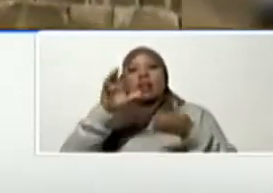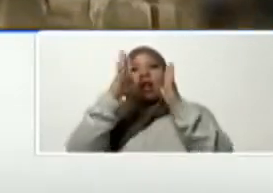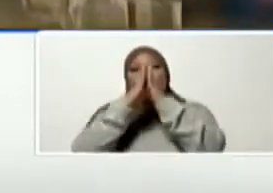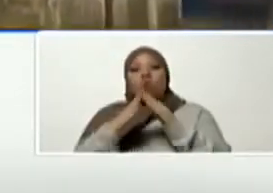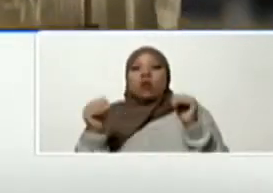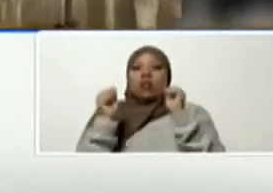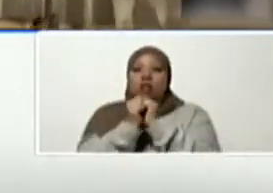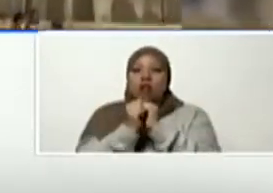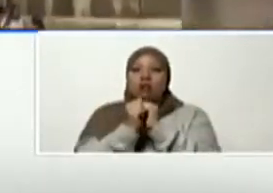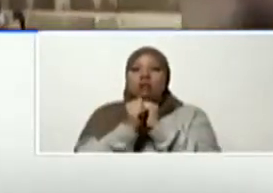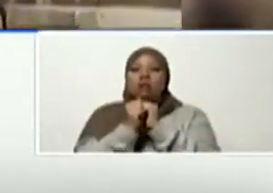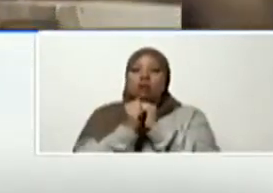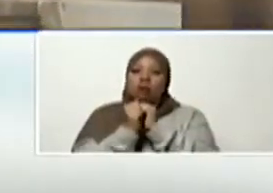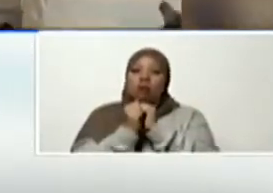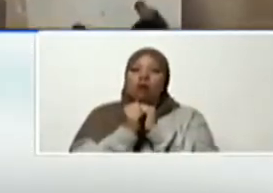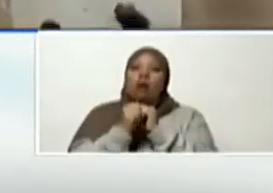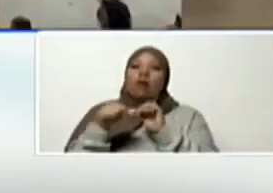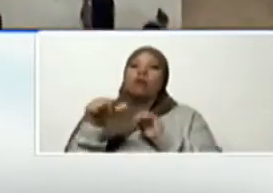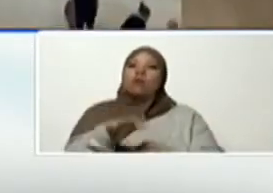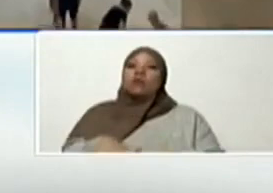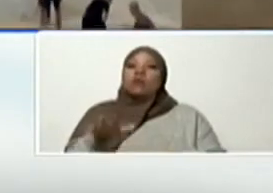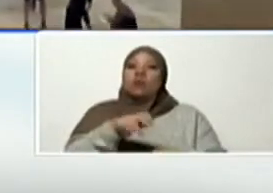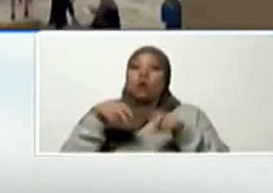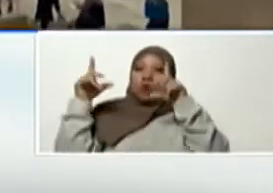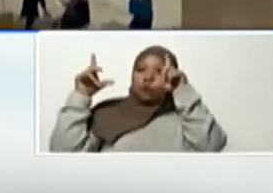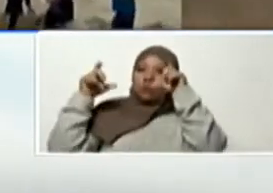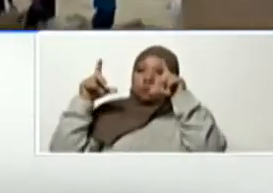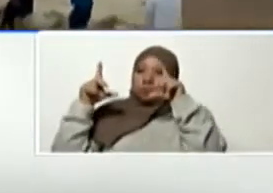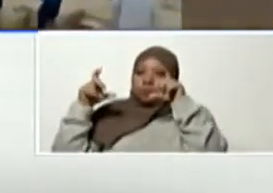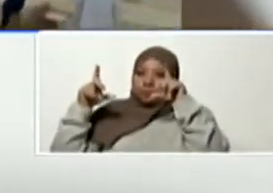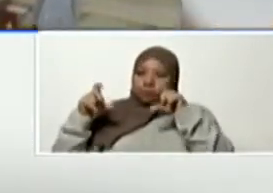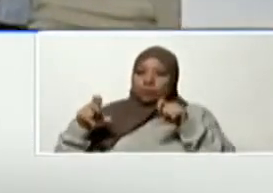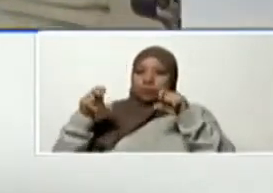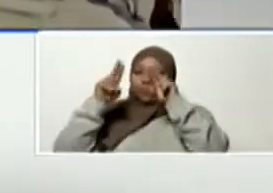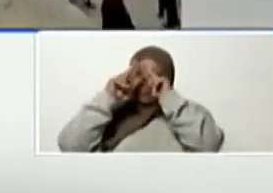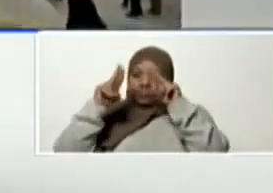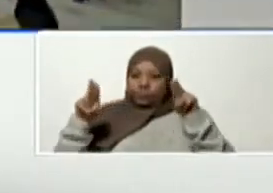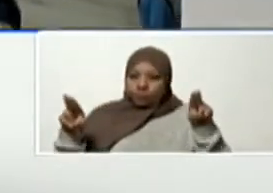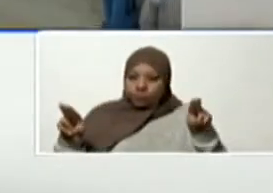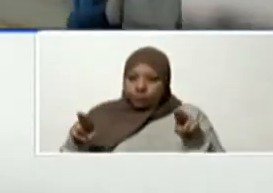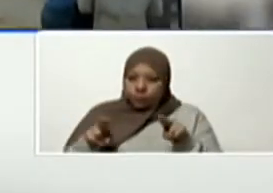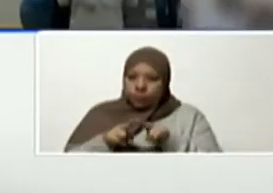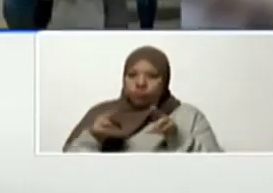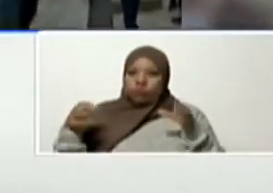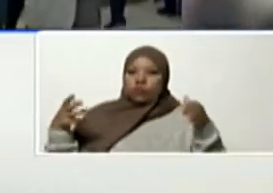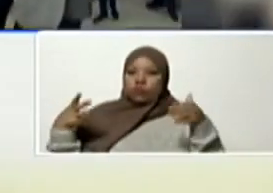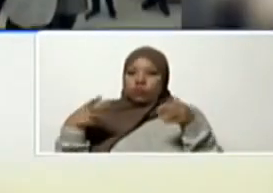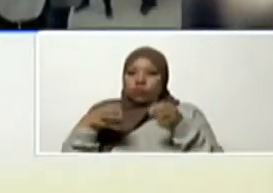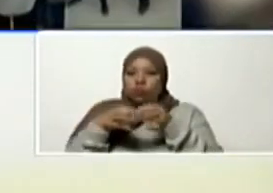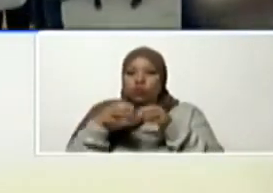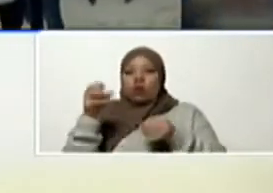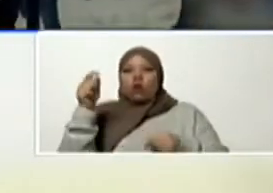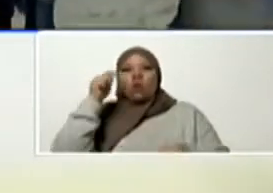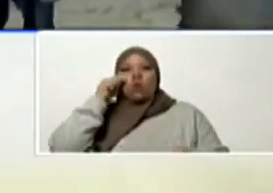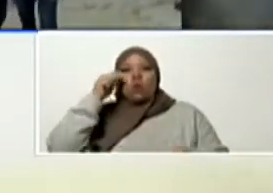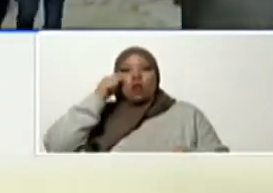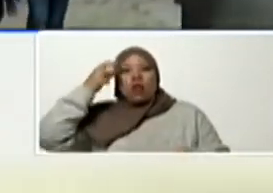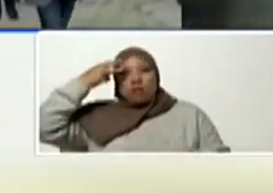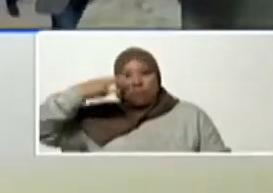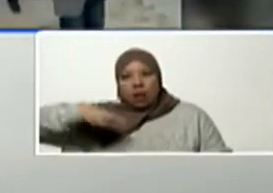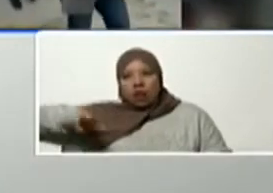arriba, en la parte donde se toma uno las fotos para que las pirámides salgan, un grupo grande de turistas